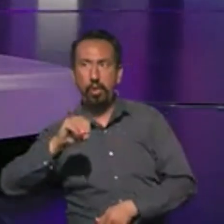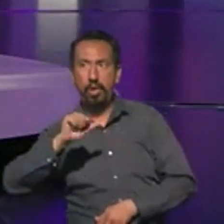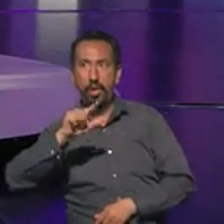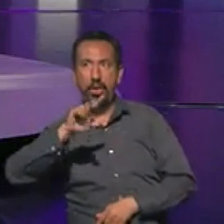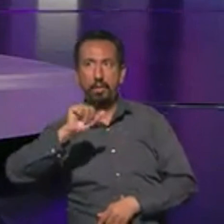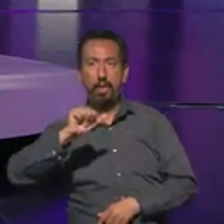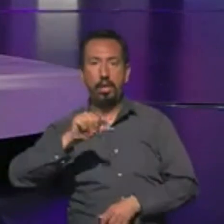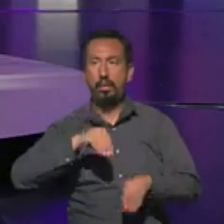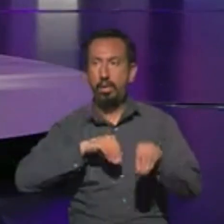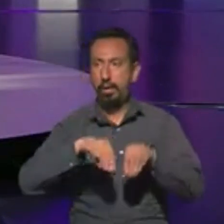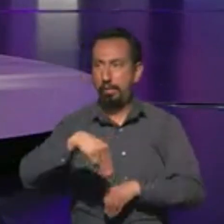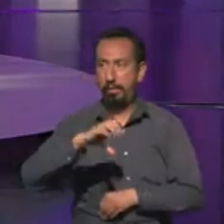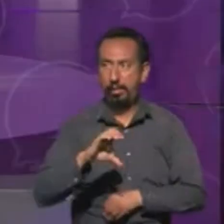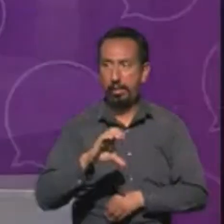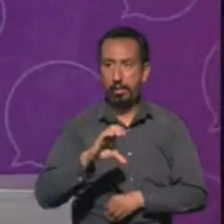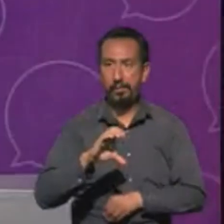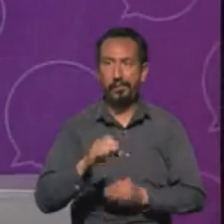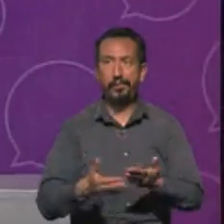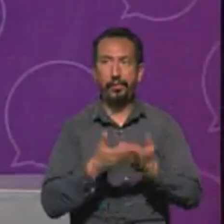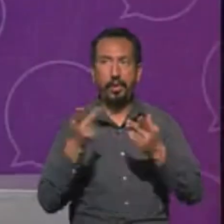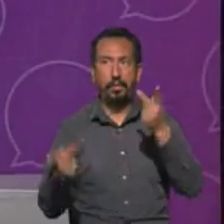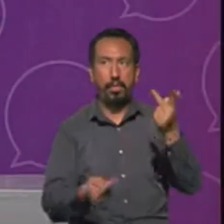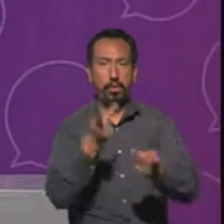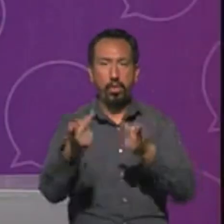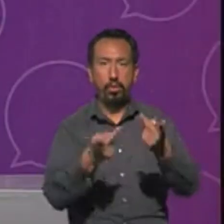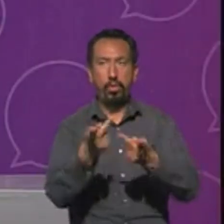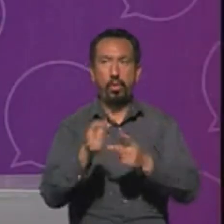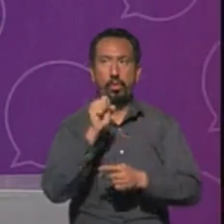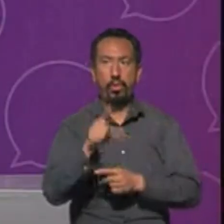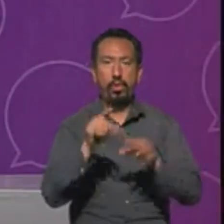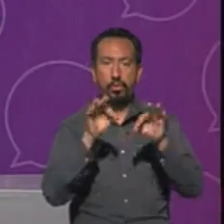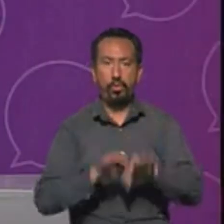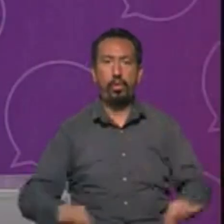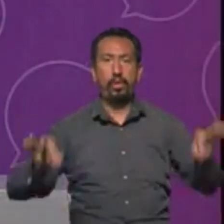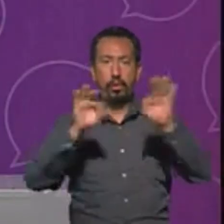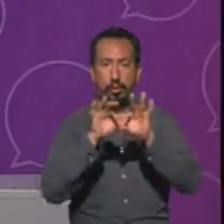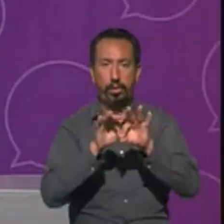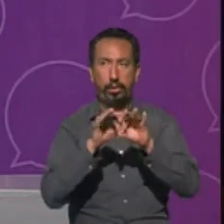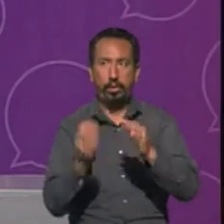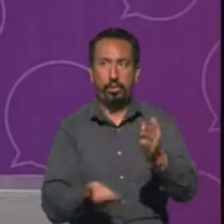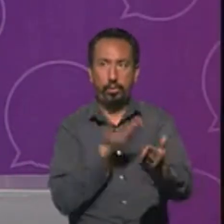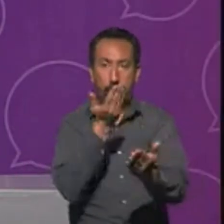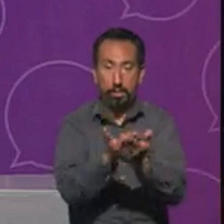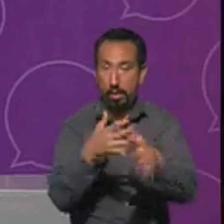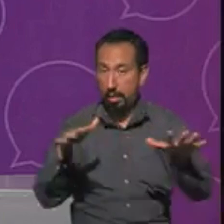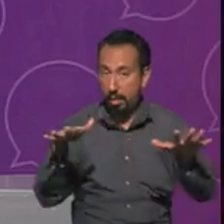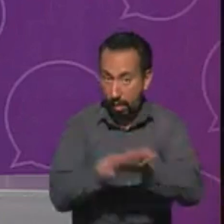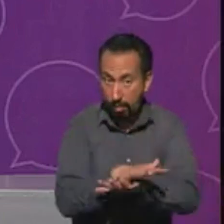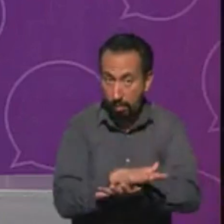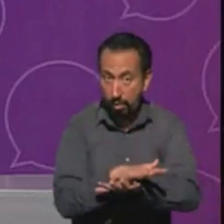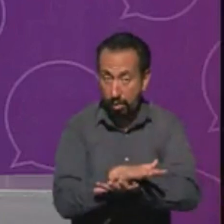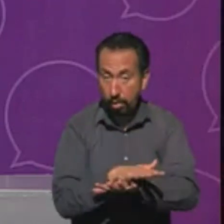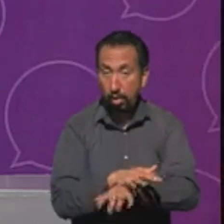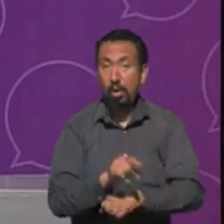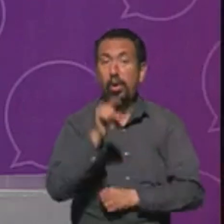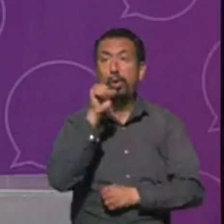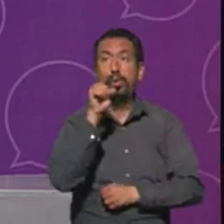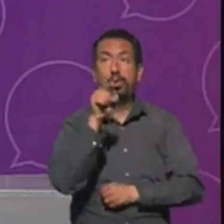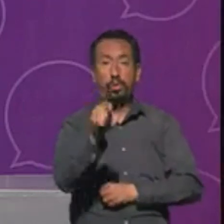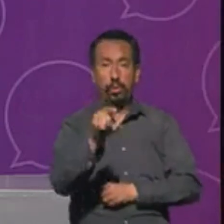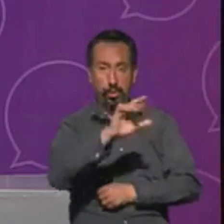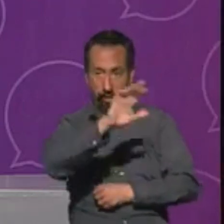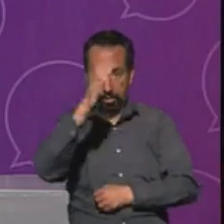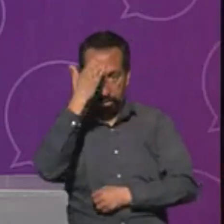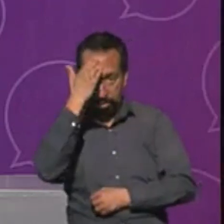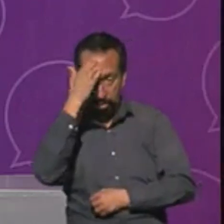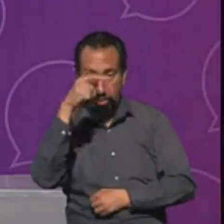de movimiento ciudadano La pregunta es es de su relevancia que sus propuestas y cambios se lleve el mérito o reconocimiento